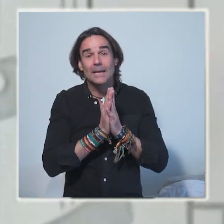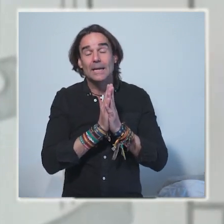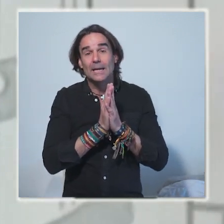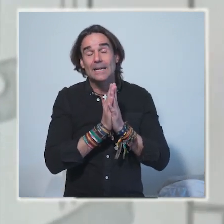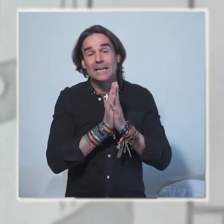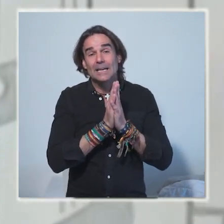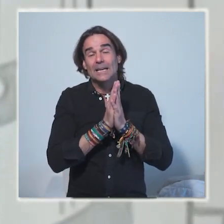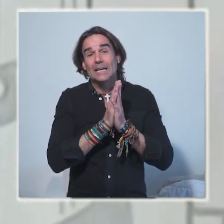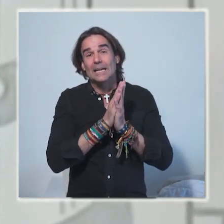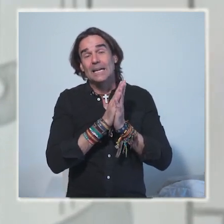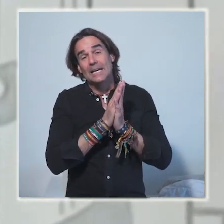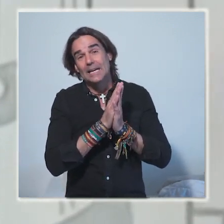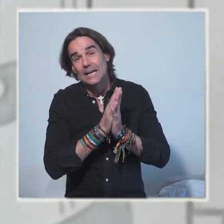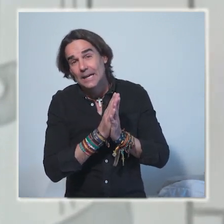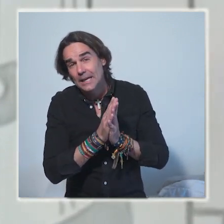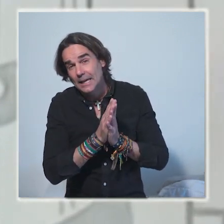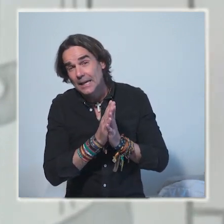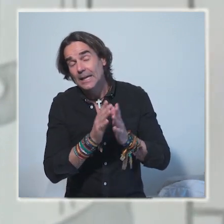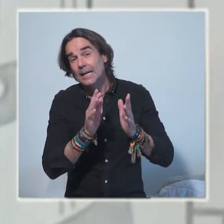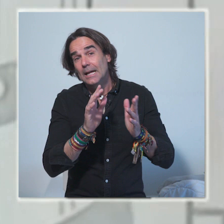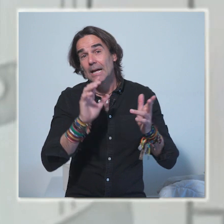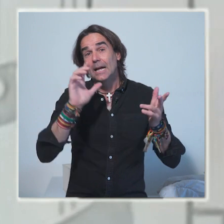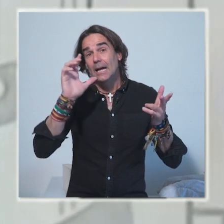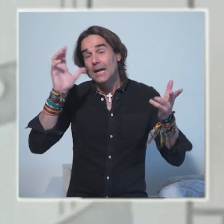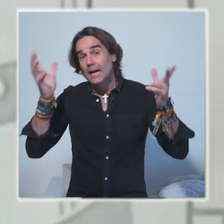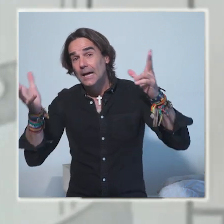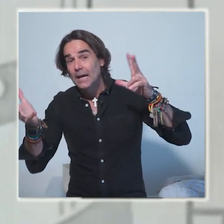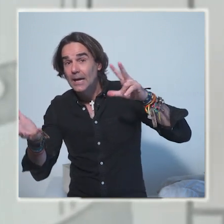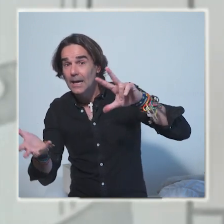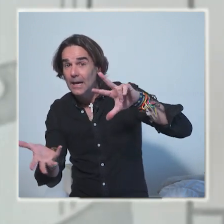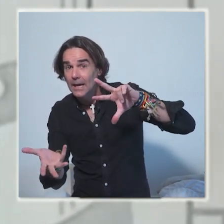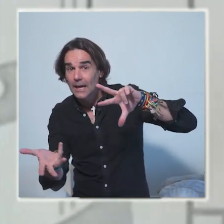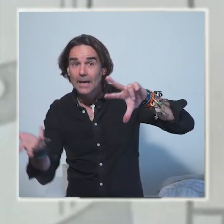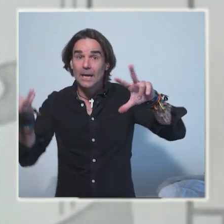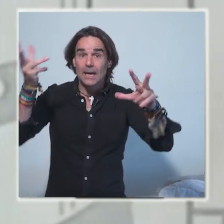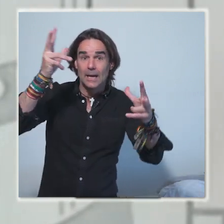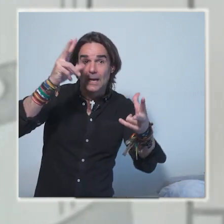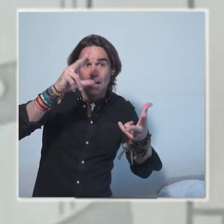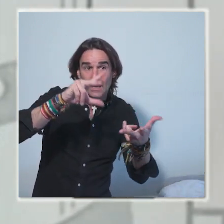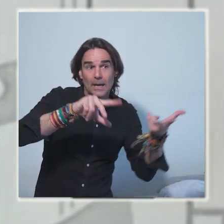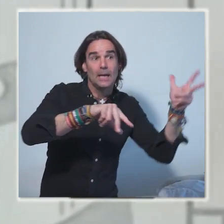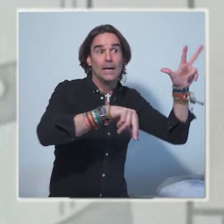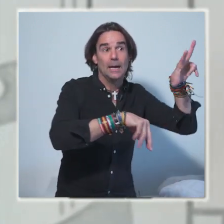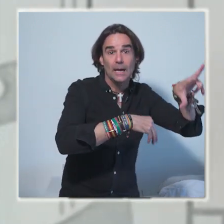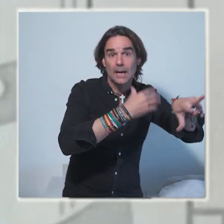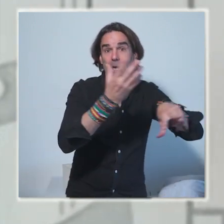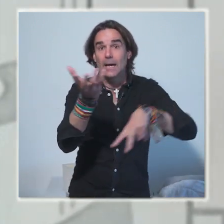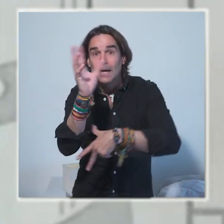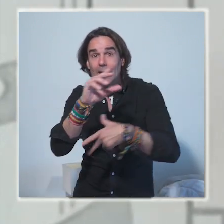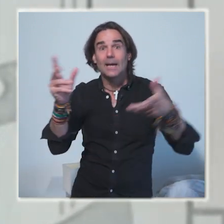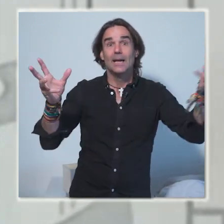SEPE tiene un dato a día de hoy, que es que de esos ERTE que tenemos administrativamente gestionados, tenemos